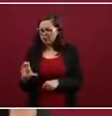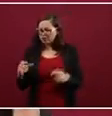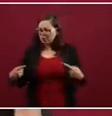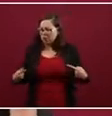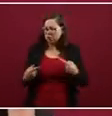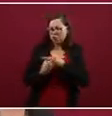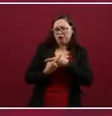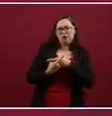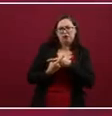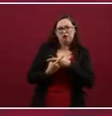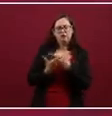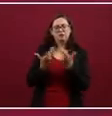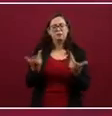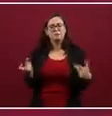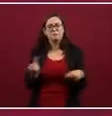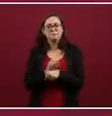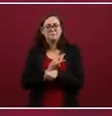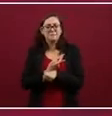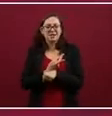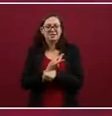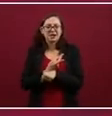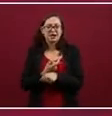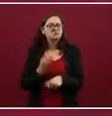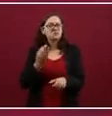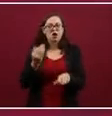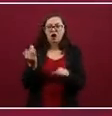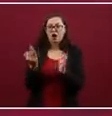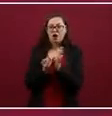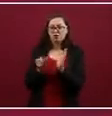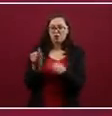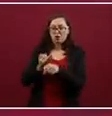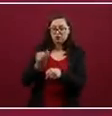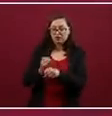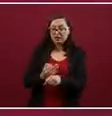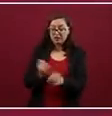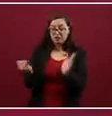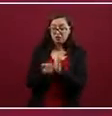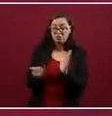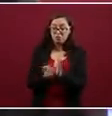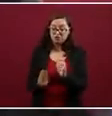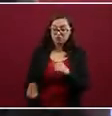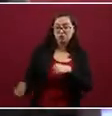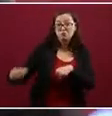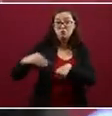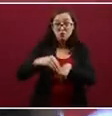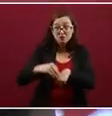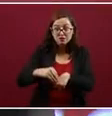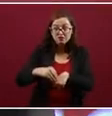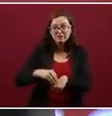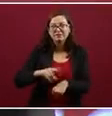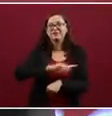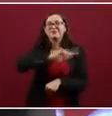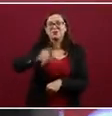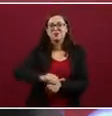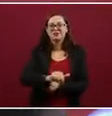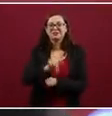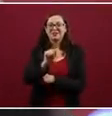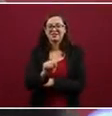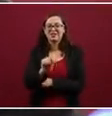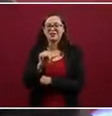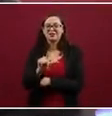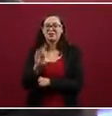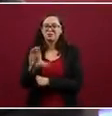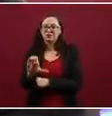comercial? Pues que no se aprobase o no entre en vigor o deje de estar en vigor, cualquiera de las